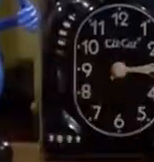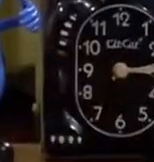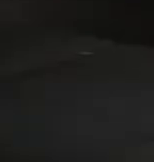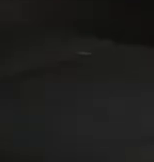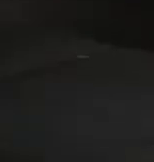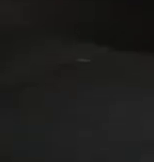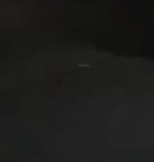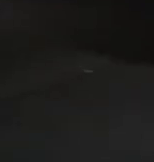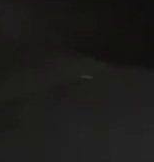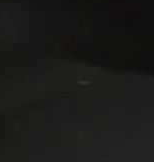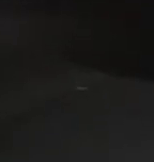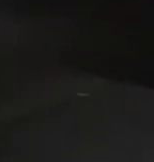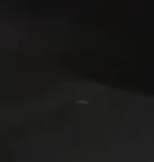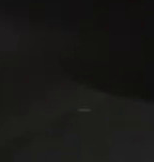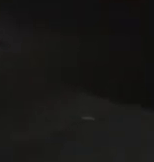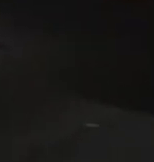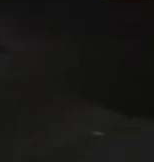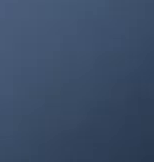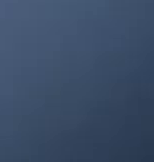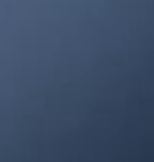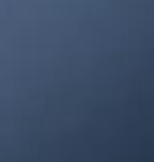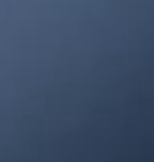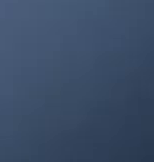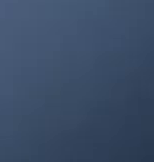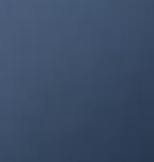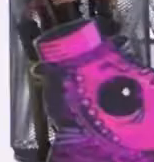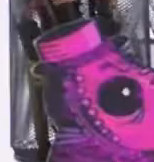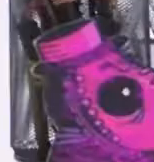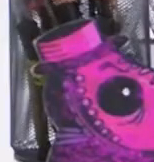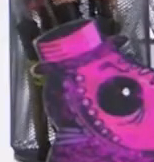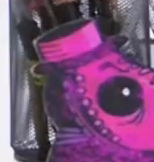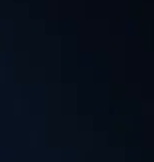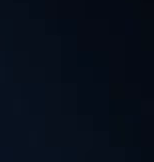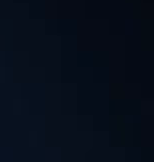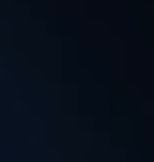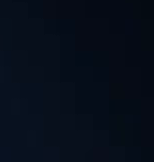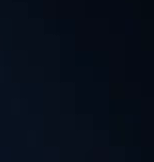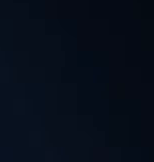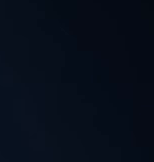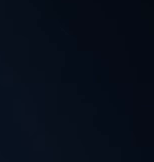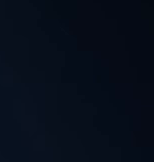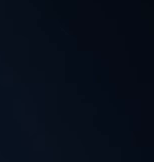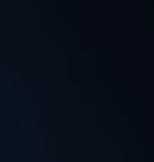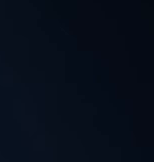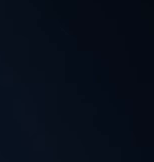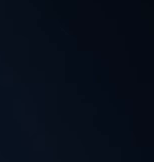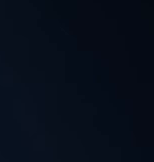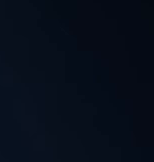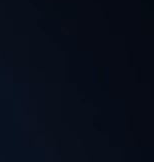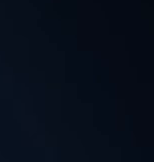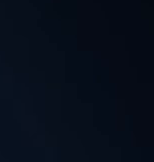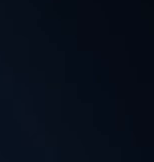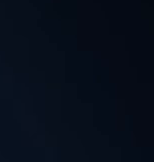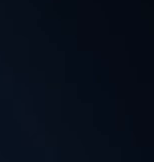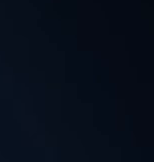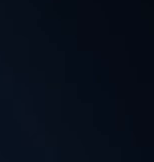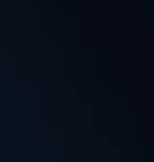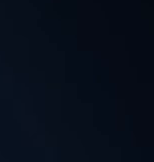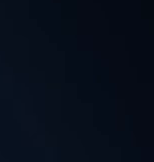Las mejores producciones las encuentras por Canal 22, el canal cultural de